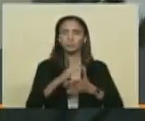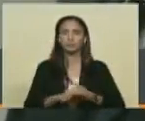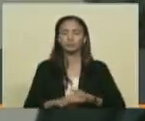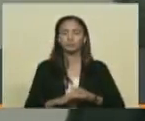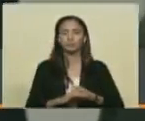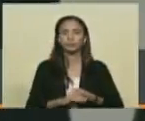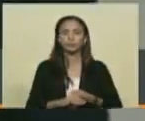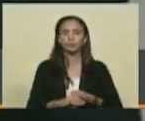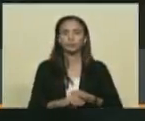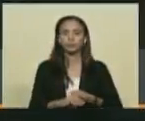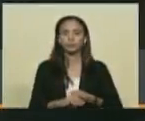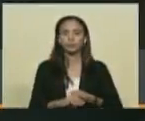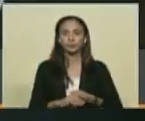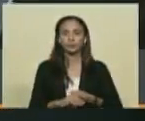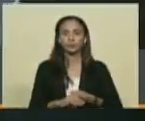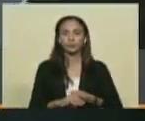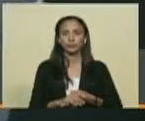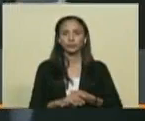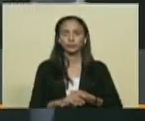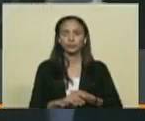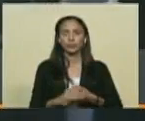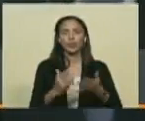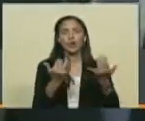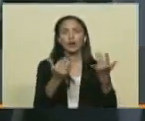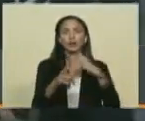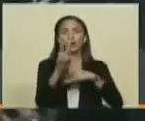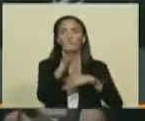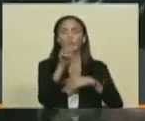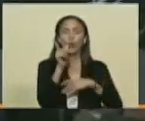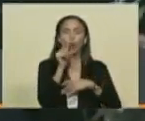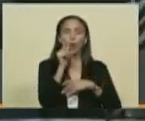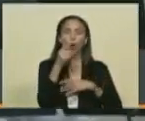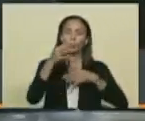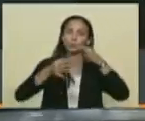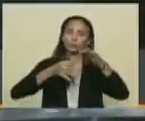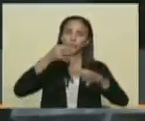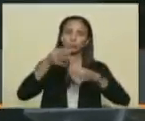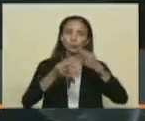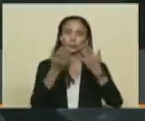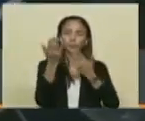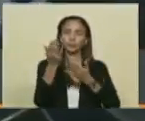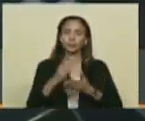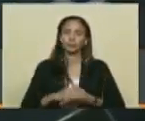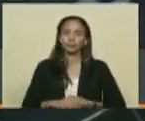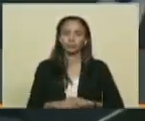Simón Calzadilla. Y Simón Calzadilla. Muy bien. Señor Luis Rodrigo, tiene la palabra.